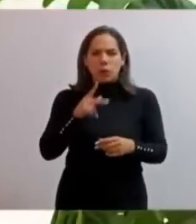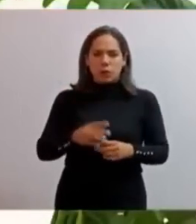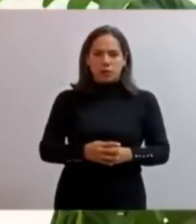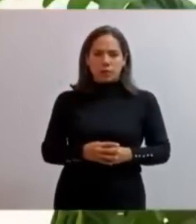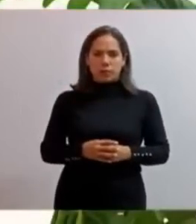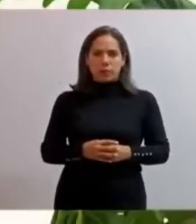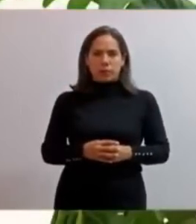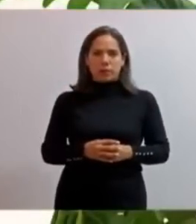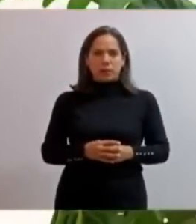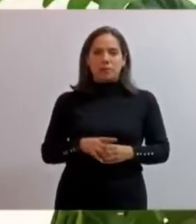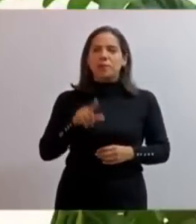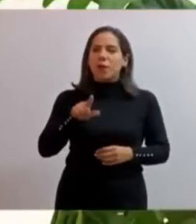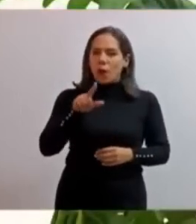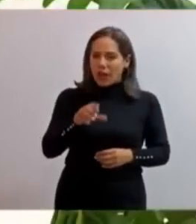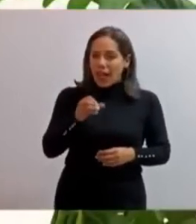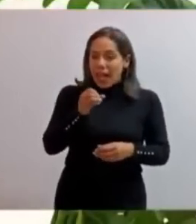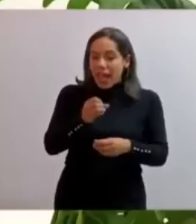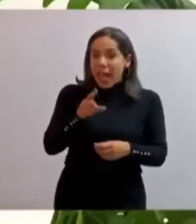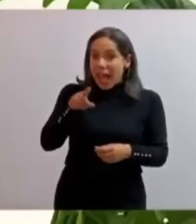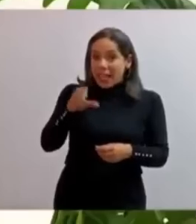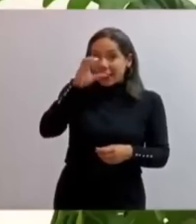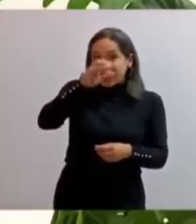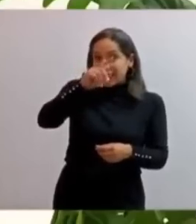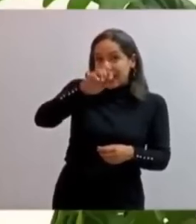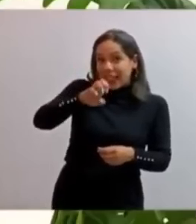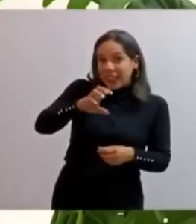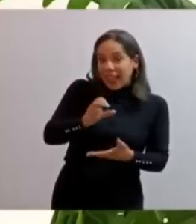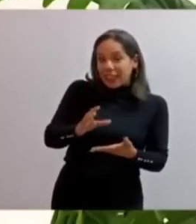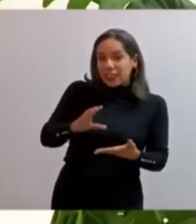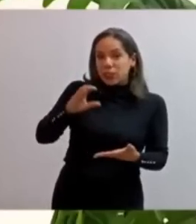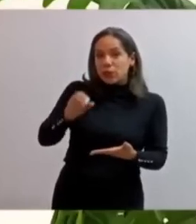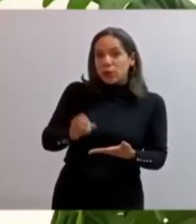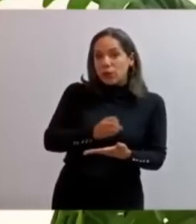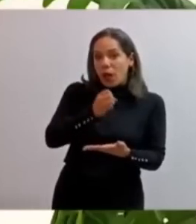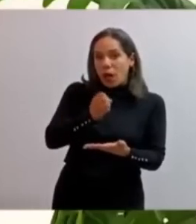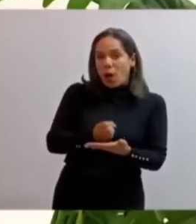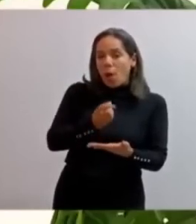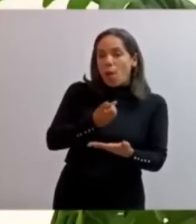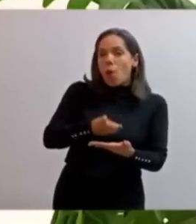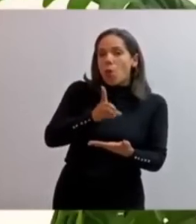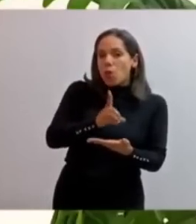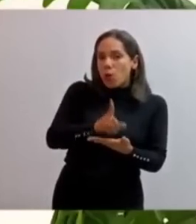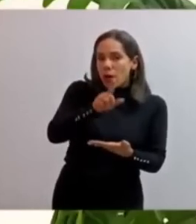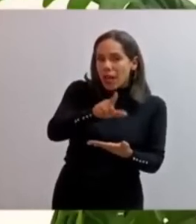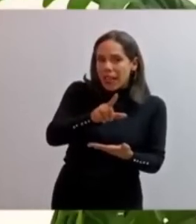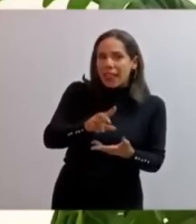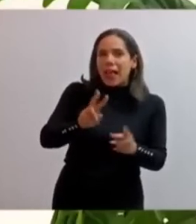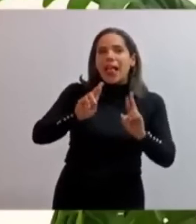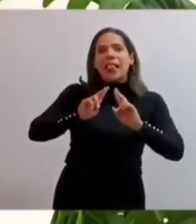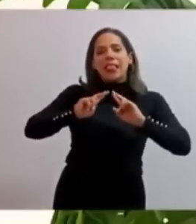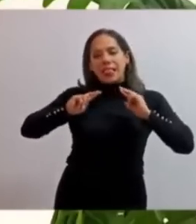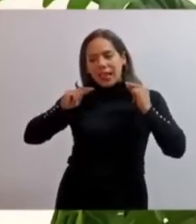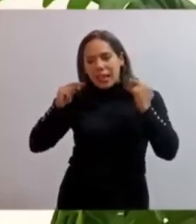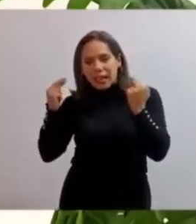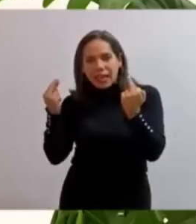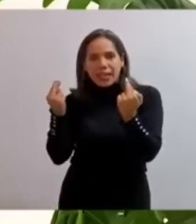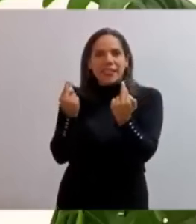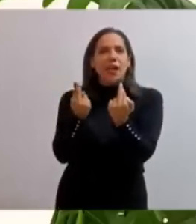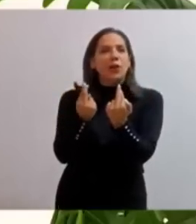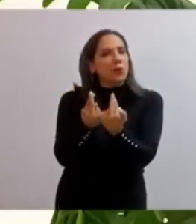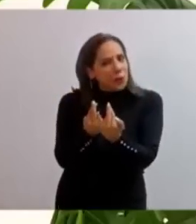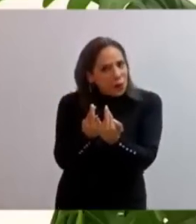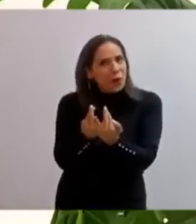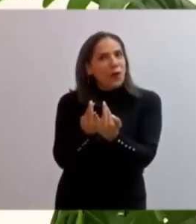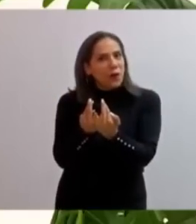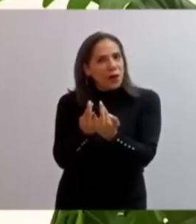de reunión. Es una oportunidad que se logró gracias al esfuerzo de los maestros,